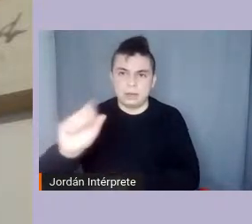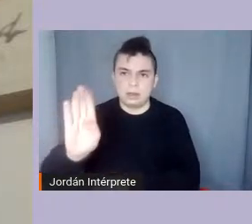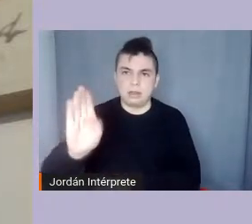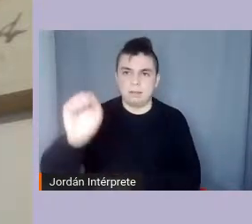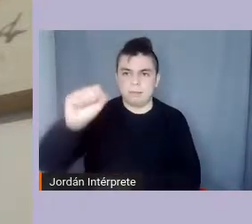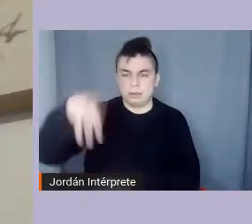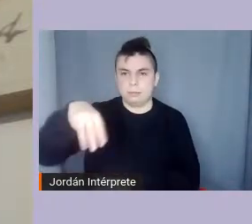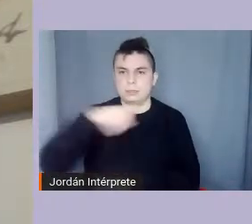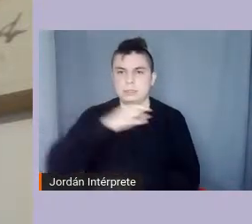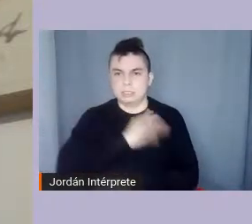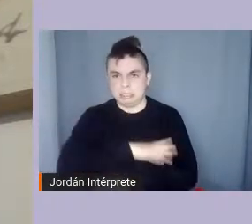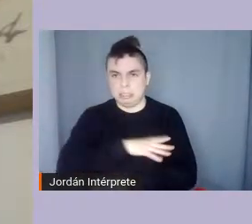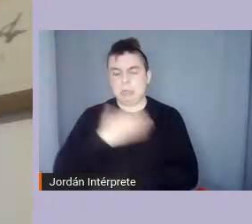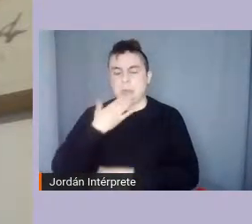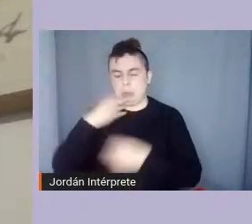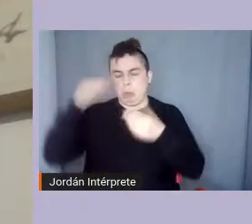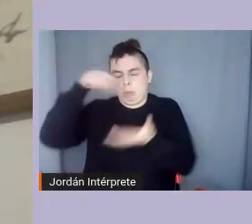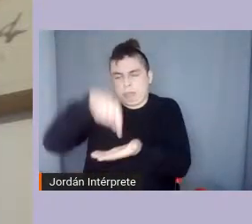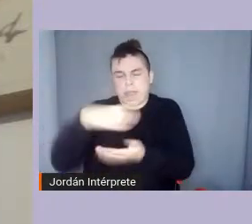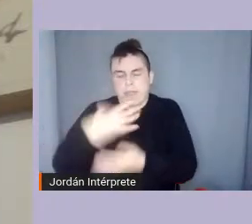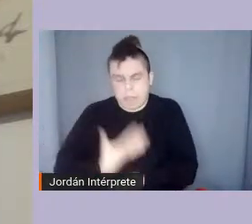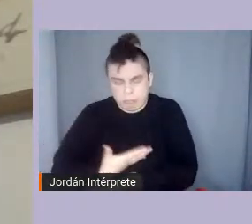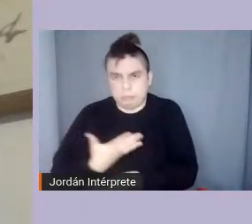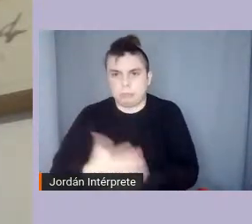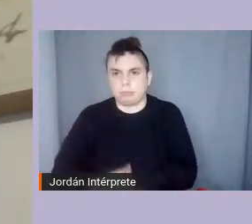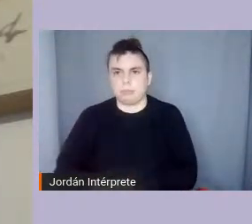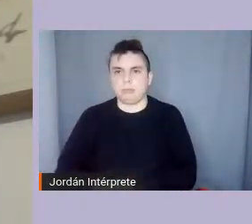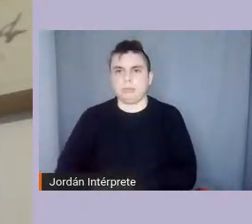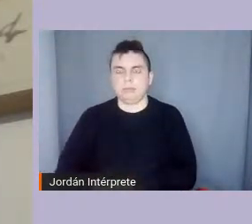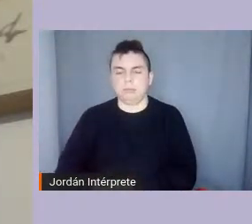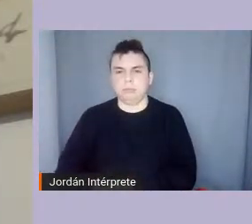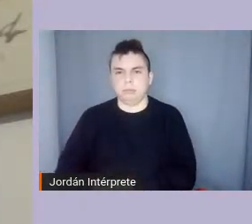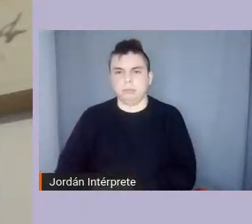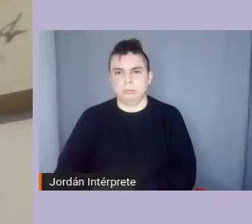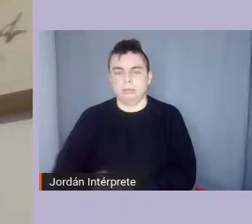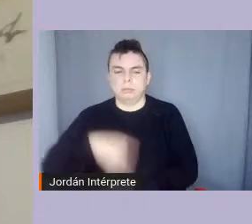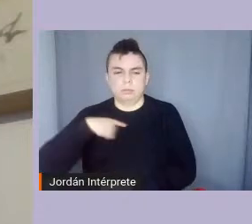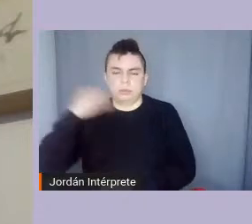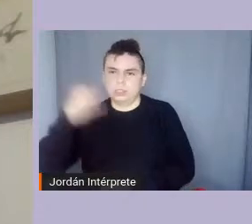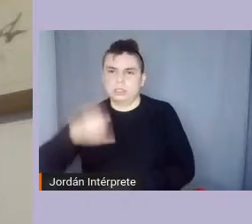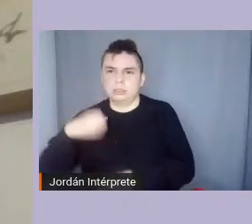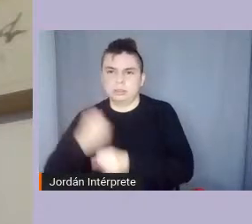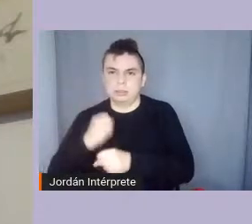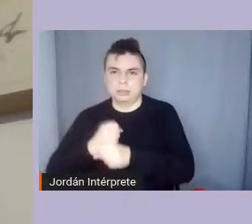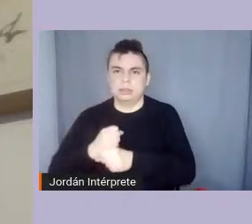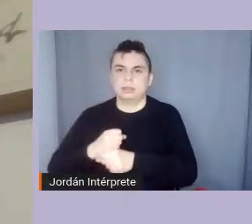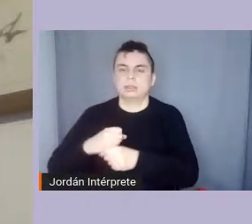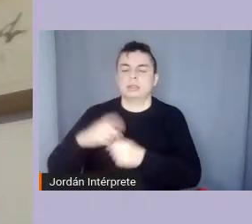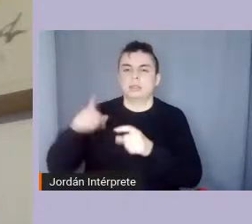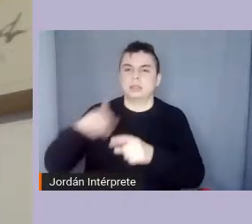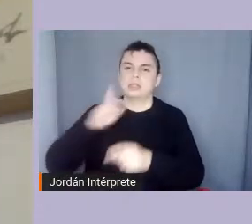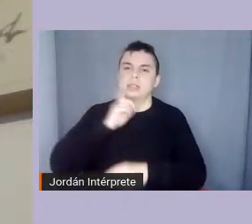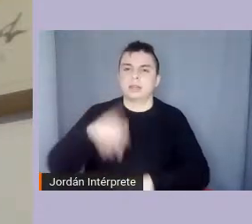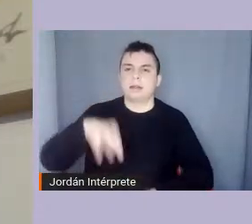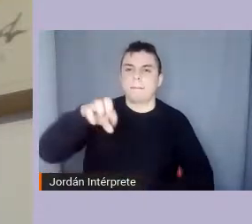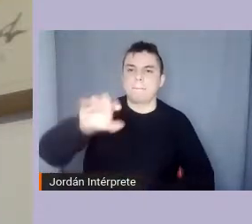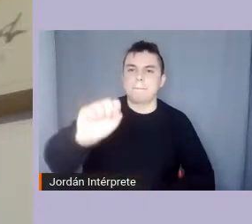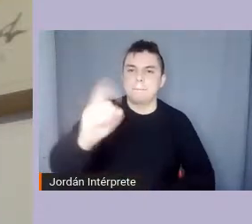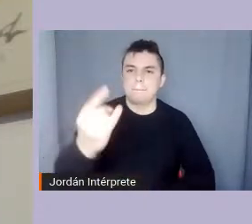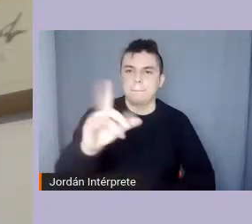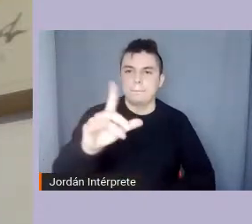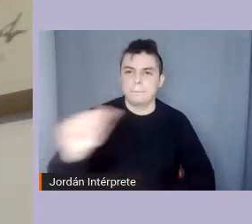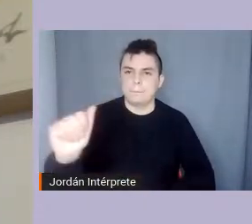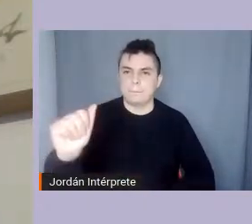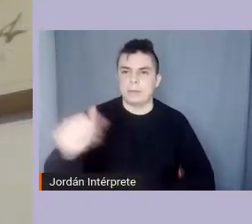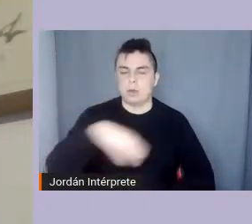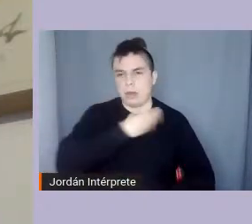Que yo estoy ahí, estoy siempre de la mano con Paula Huerta, nuestra presidenta, con